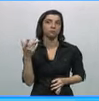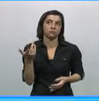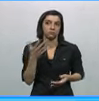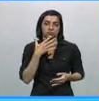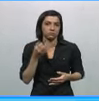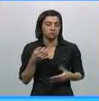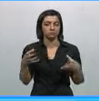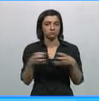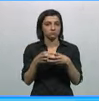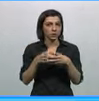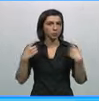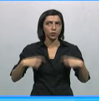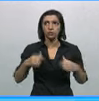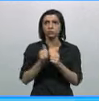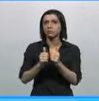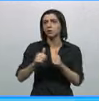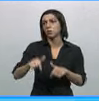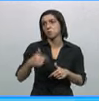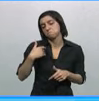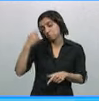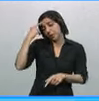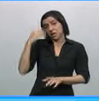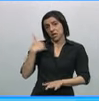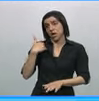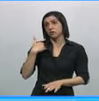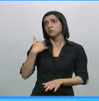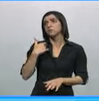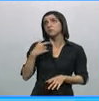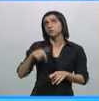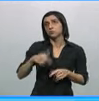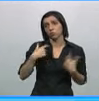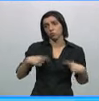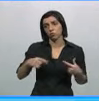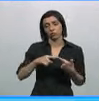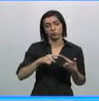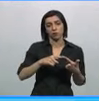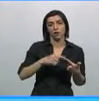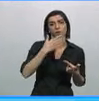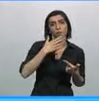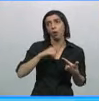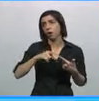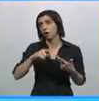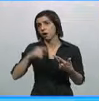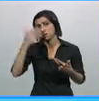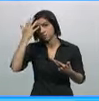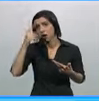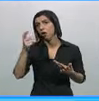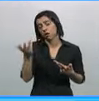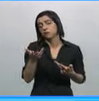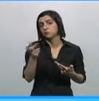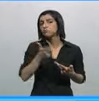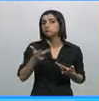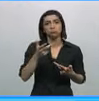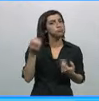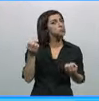realmente, a mi criterio, junto con San Lorenzo y Boca, son de los mejores que he visto. Uh-huh. Por algo están a donde